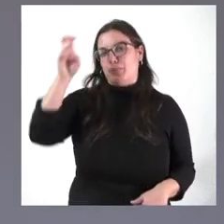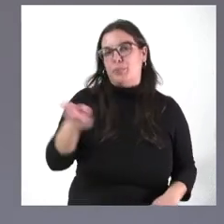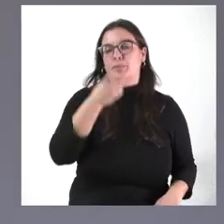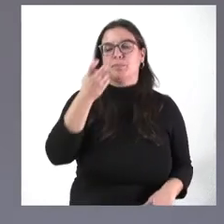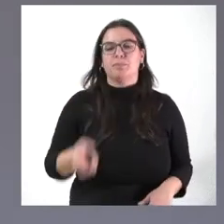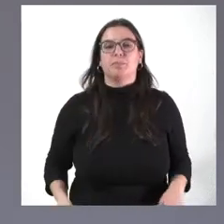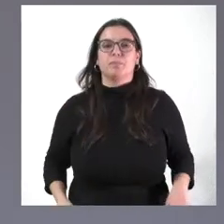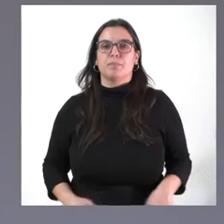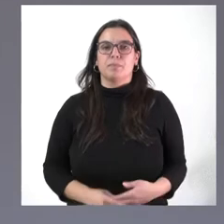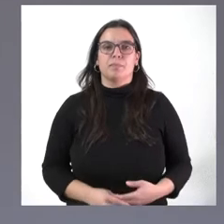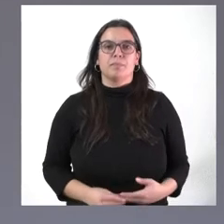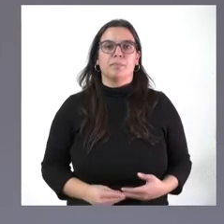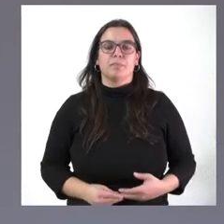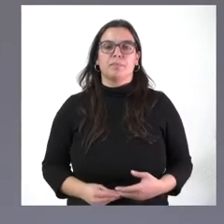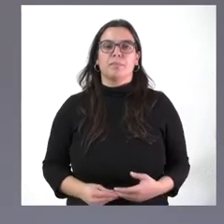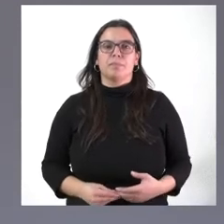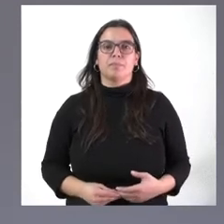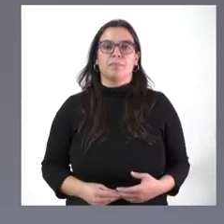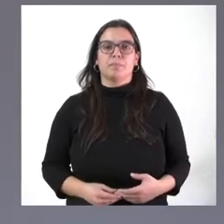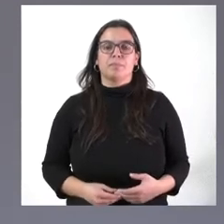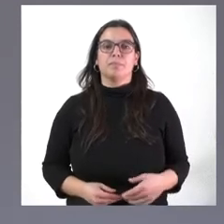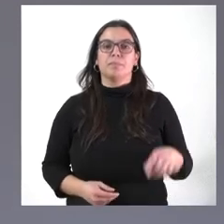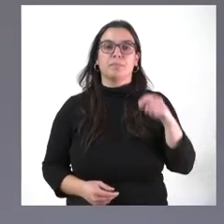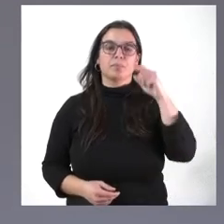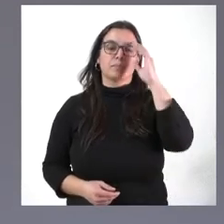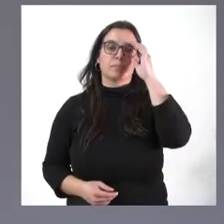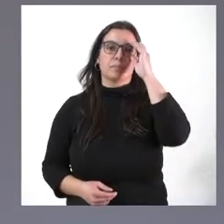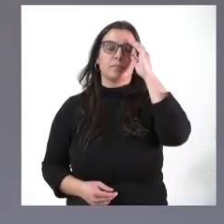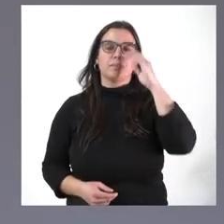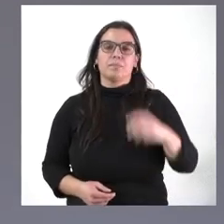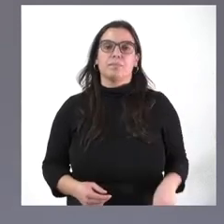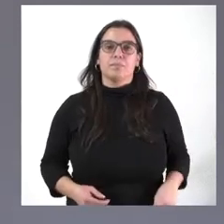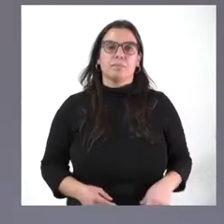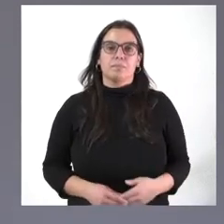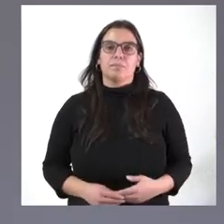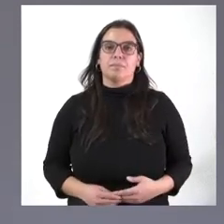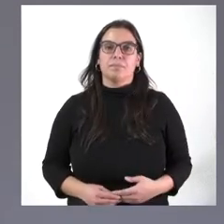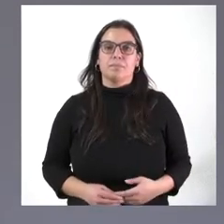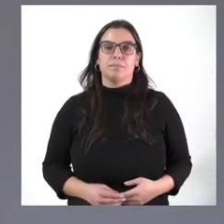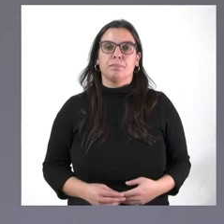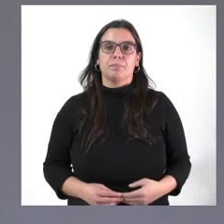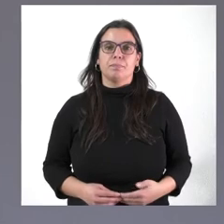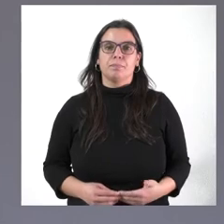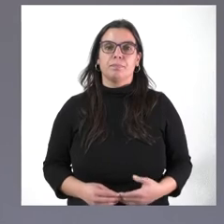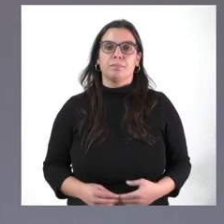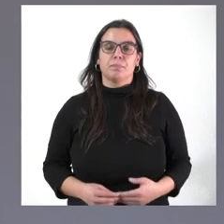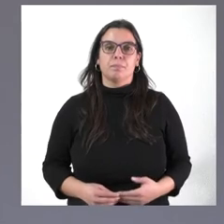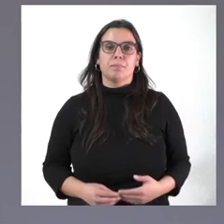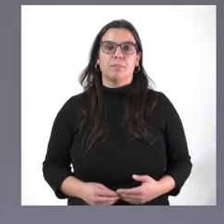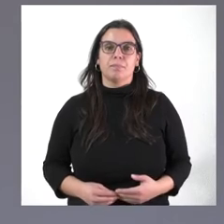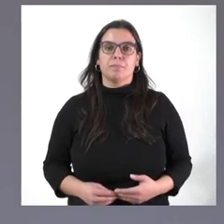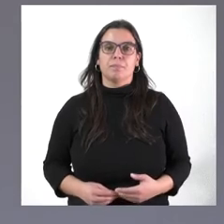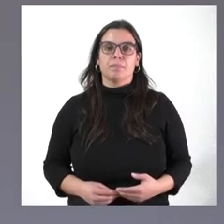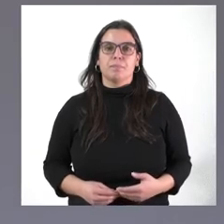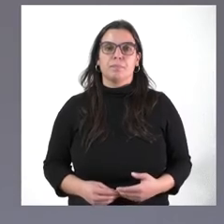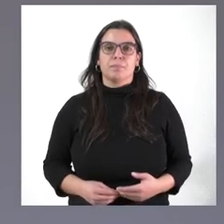de la peña las Heras de la peña pino de viduerna velilla de la peña villabeto de la peña y Villa verde de la peña